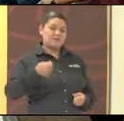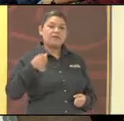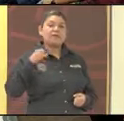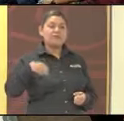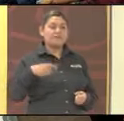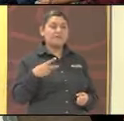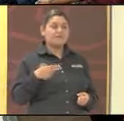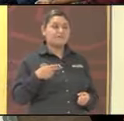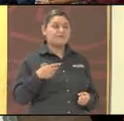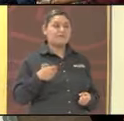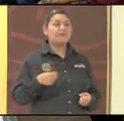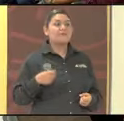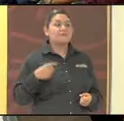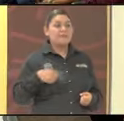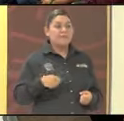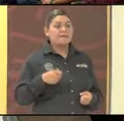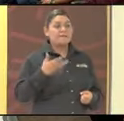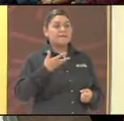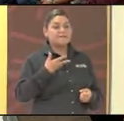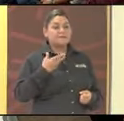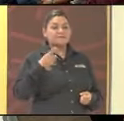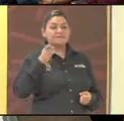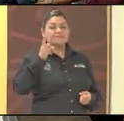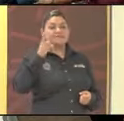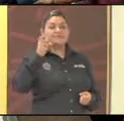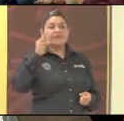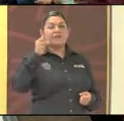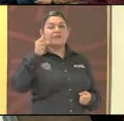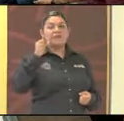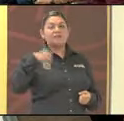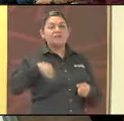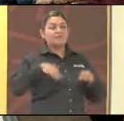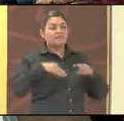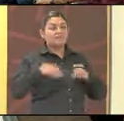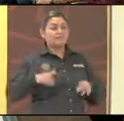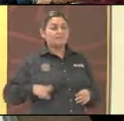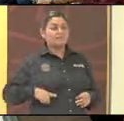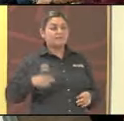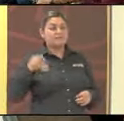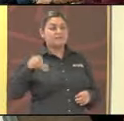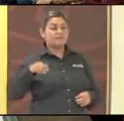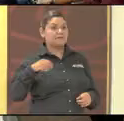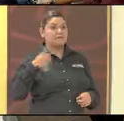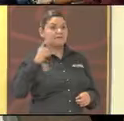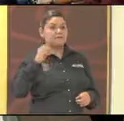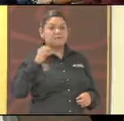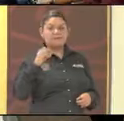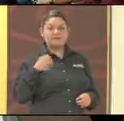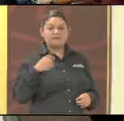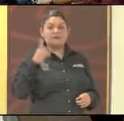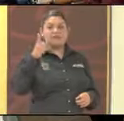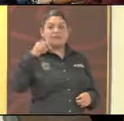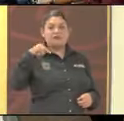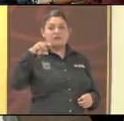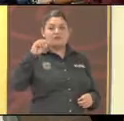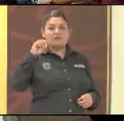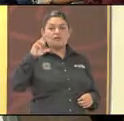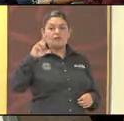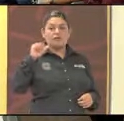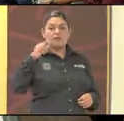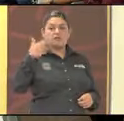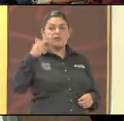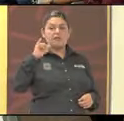aquí la síndico Blanca Leticia Guzmán. Está también Norailda Sánchez, la